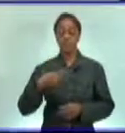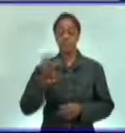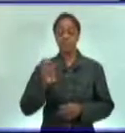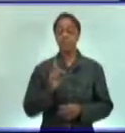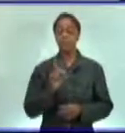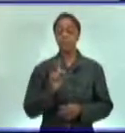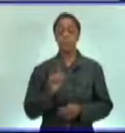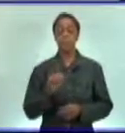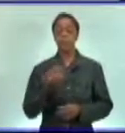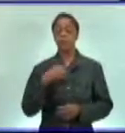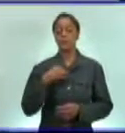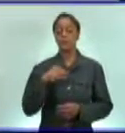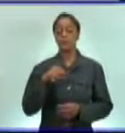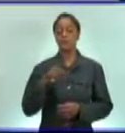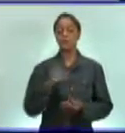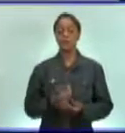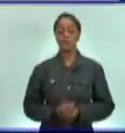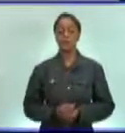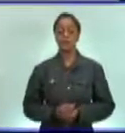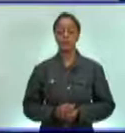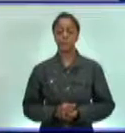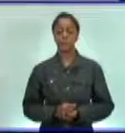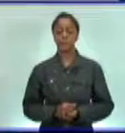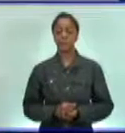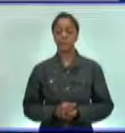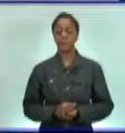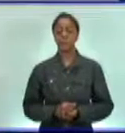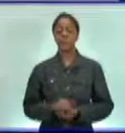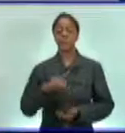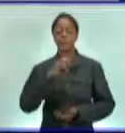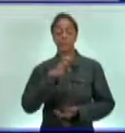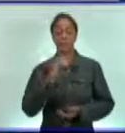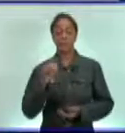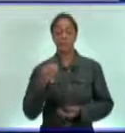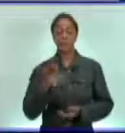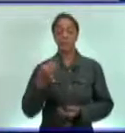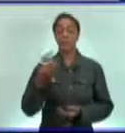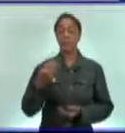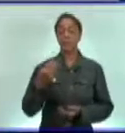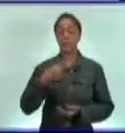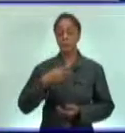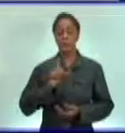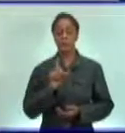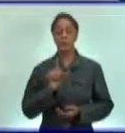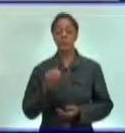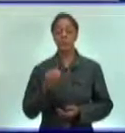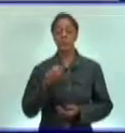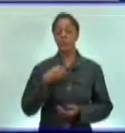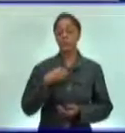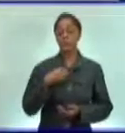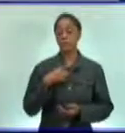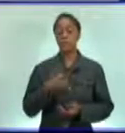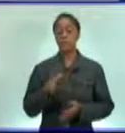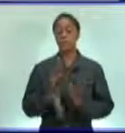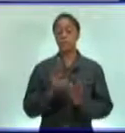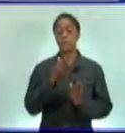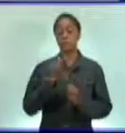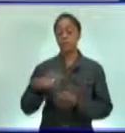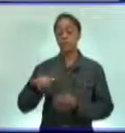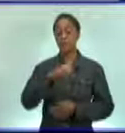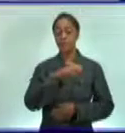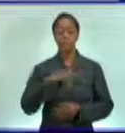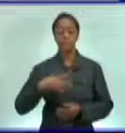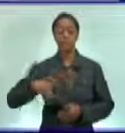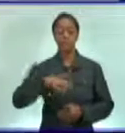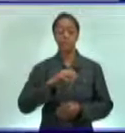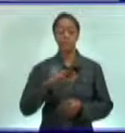no posee este orgánulo. La célula eucariota no posee pared celular en todos